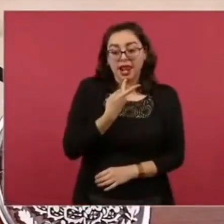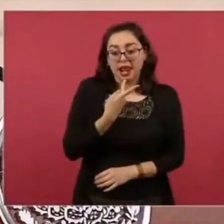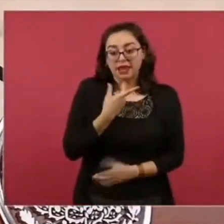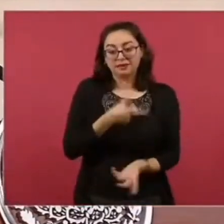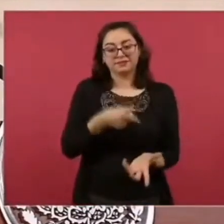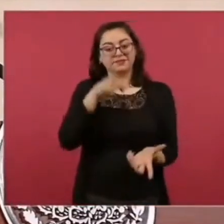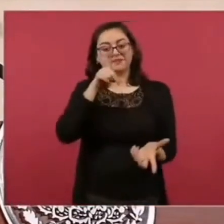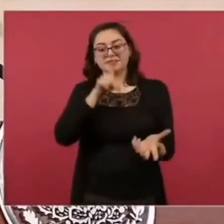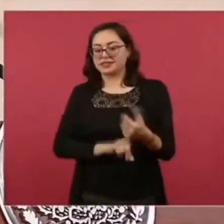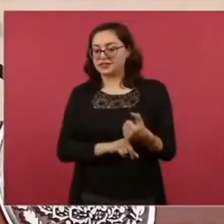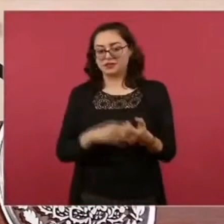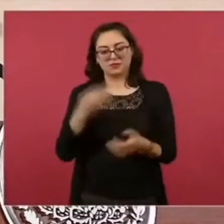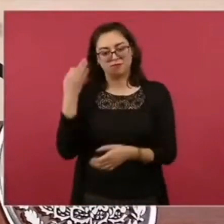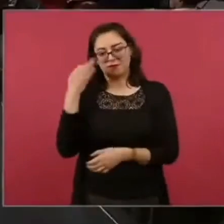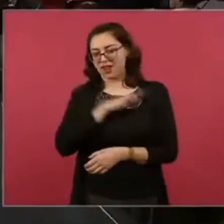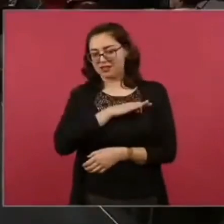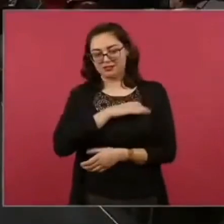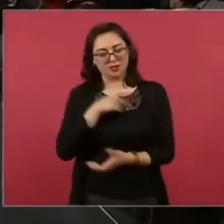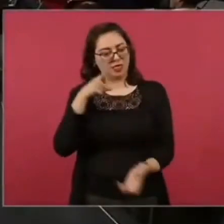en realidad unos falsarios,